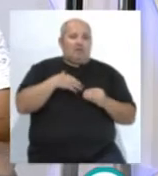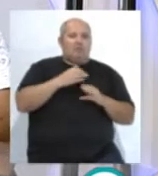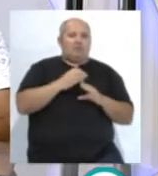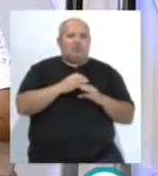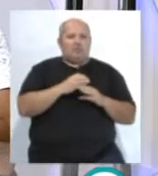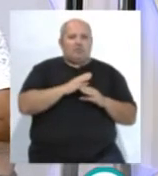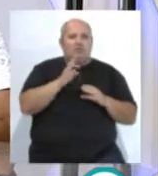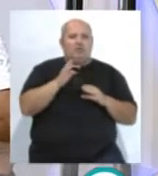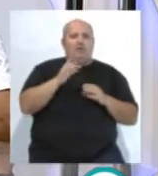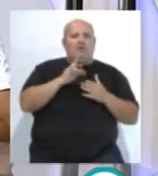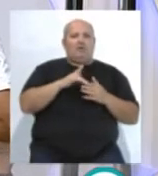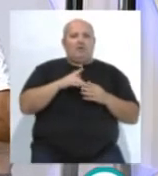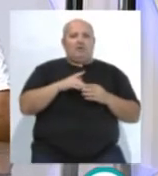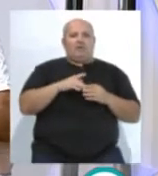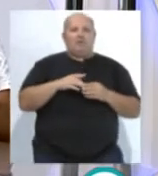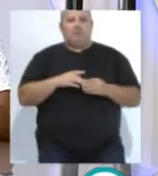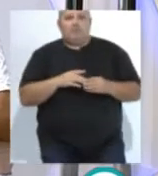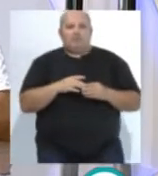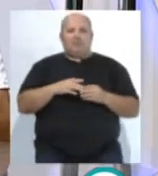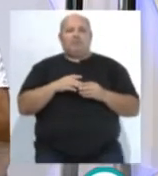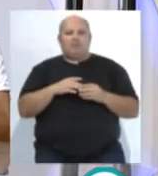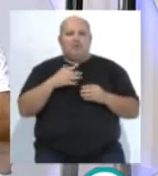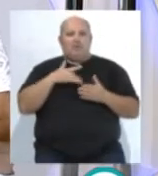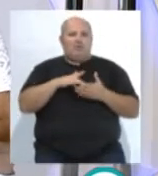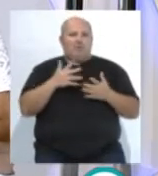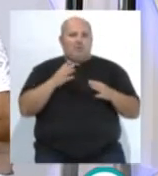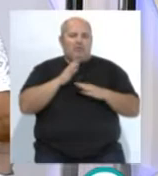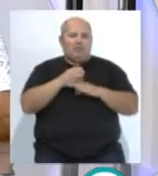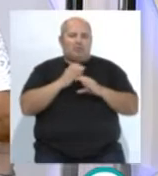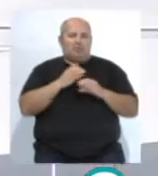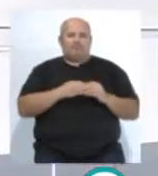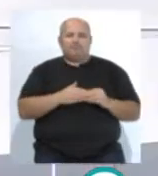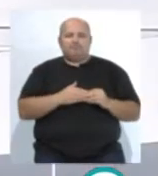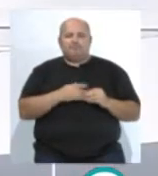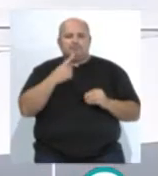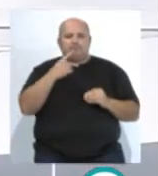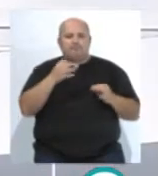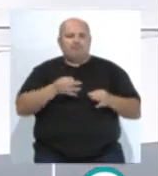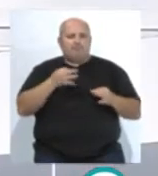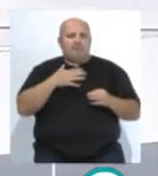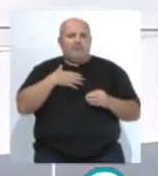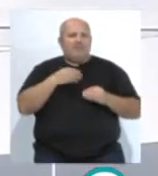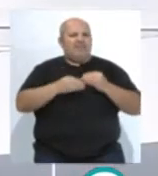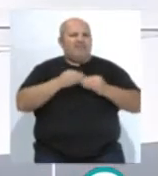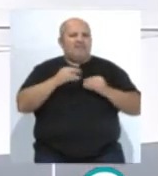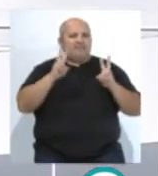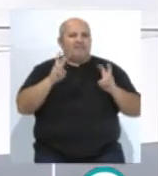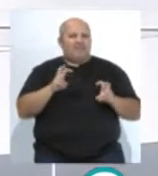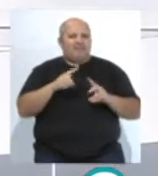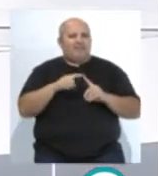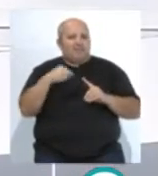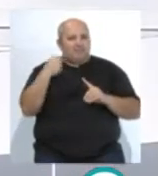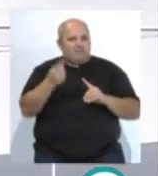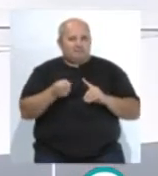autobús ha ido a 10 por hora y ahí va un poquito rápido. Claro, pero yo te digo siempre, las celebraciones